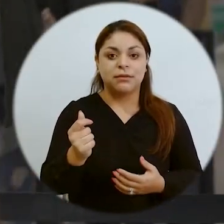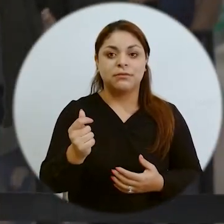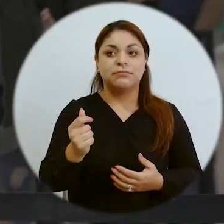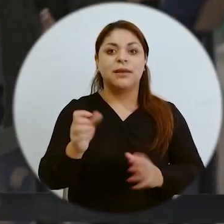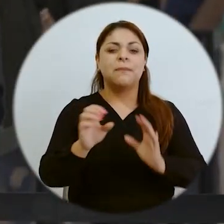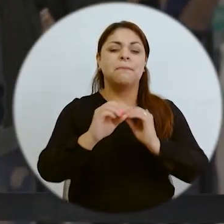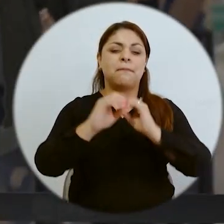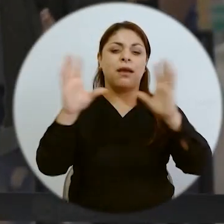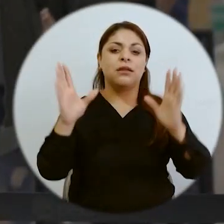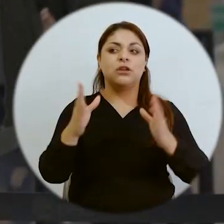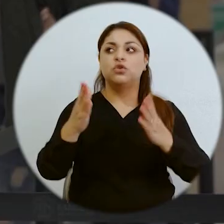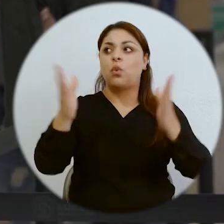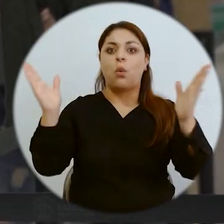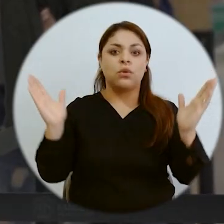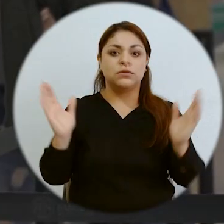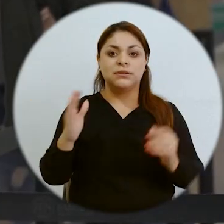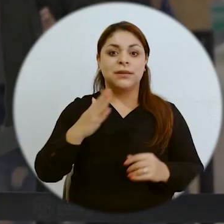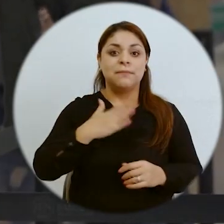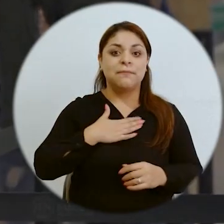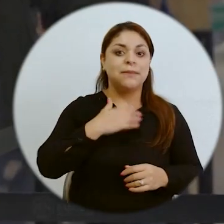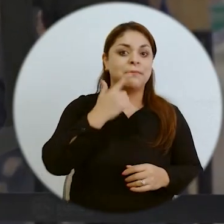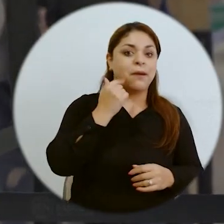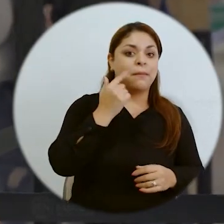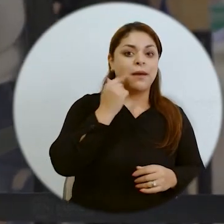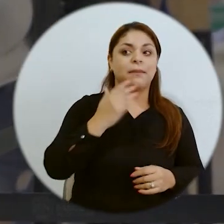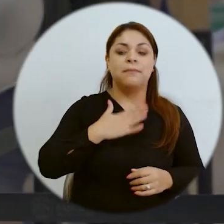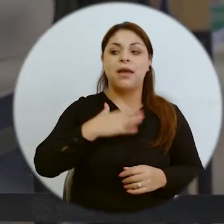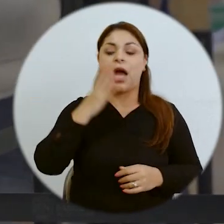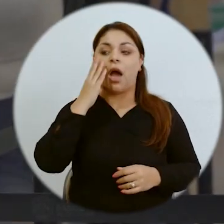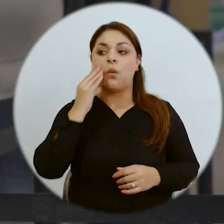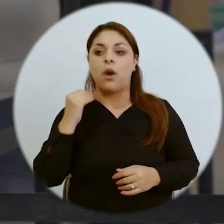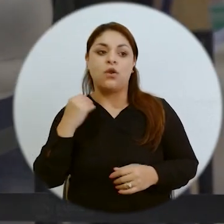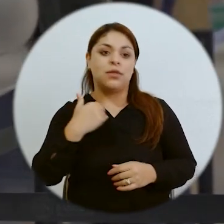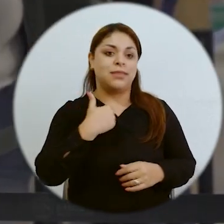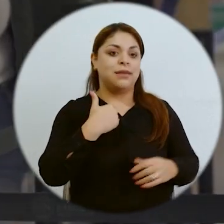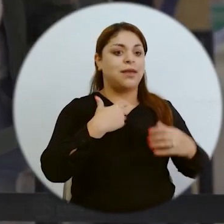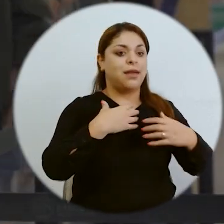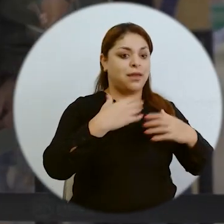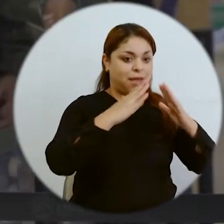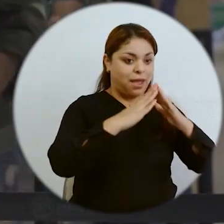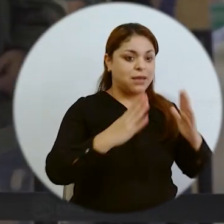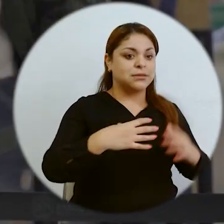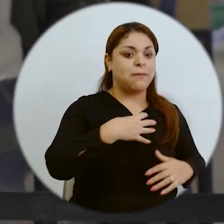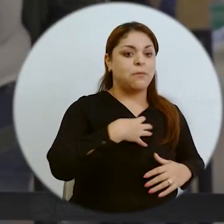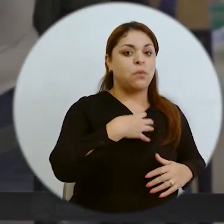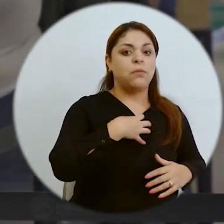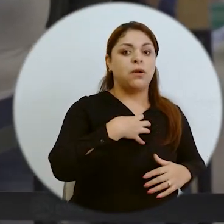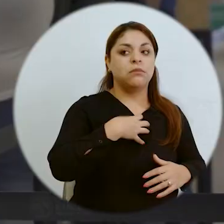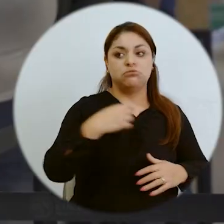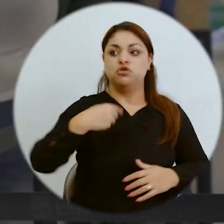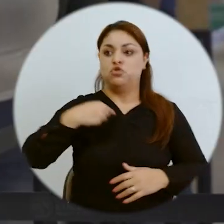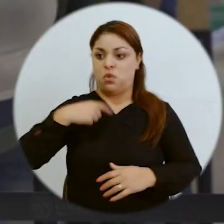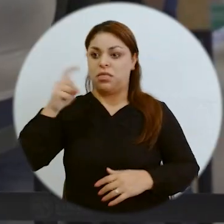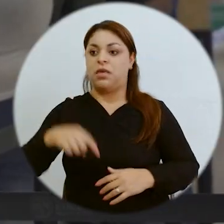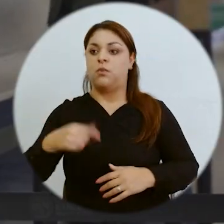día financieramente es una decisión inteligente. Alquilar versus tener una casa propia,